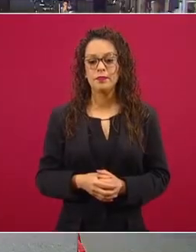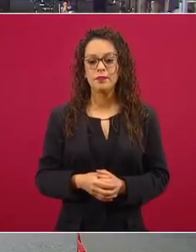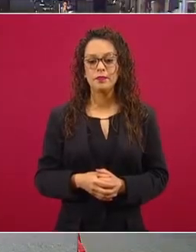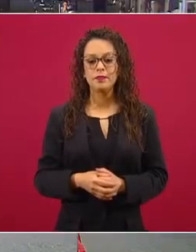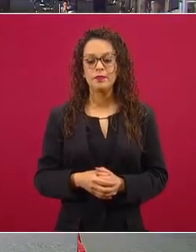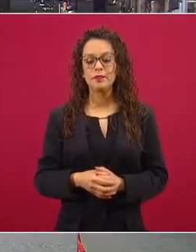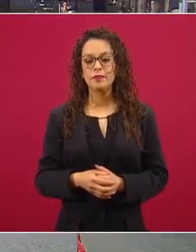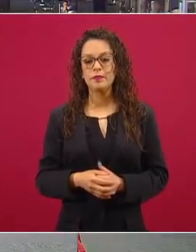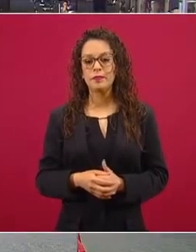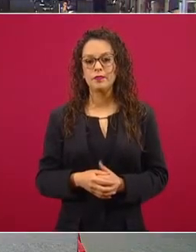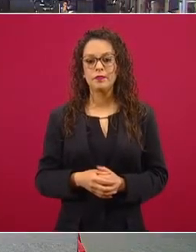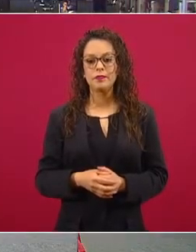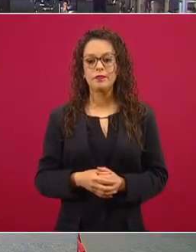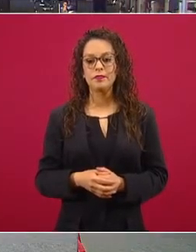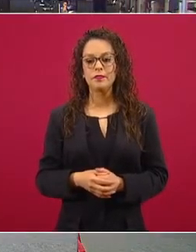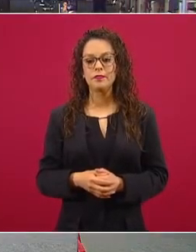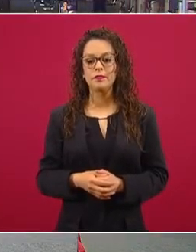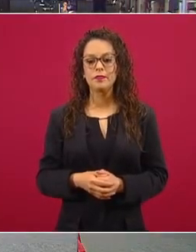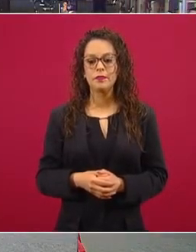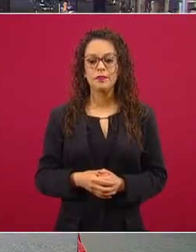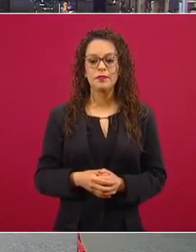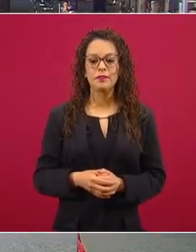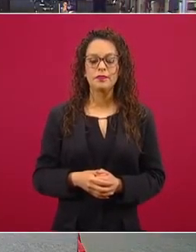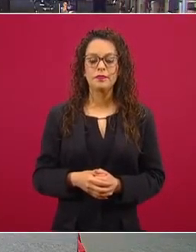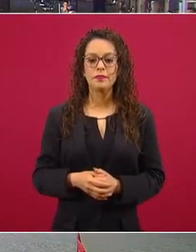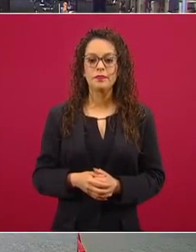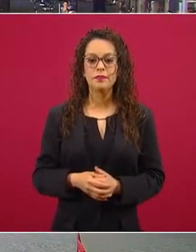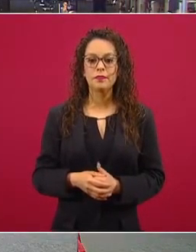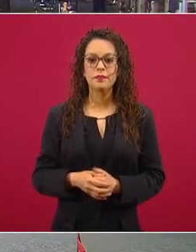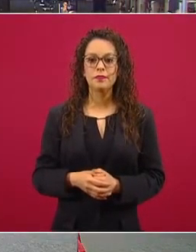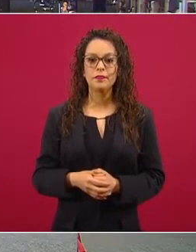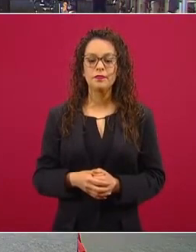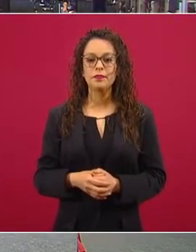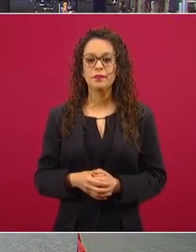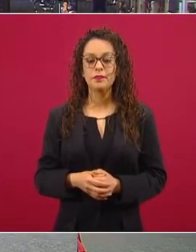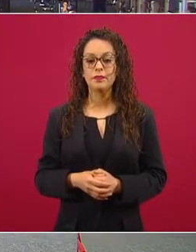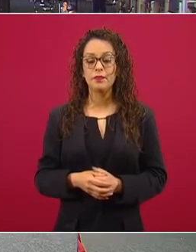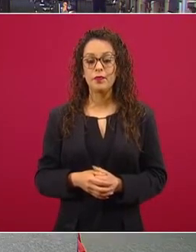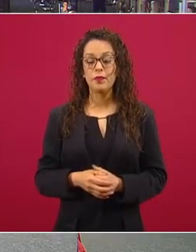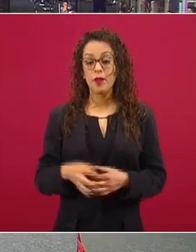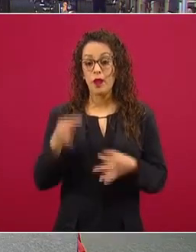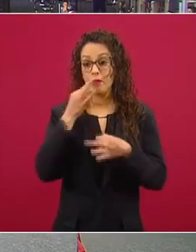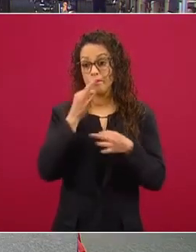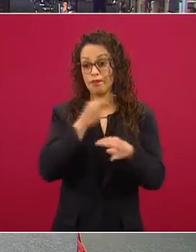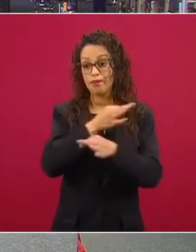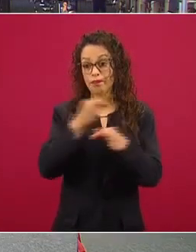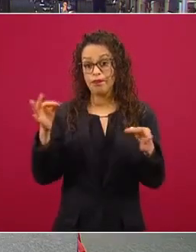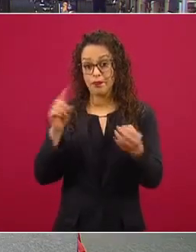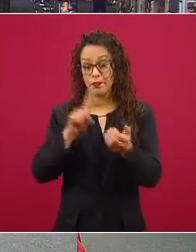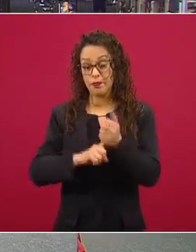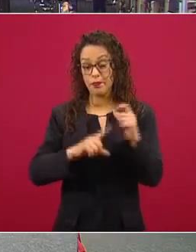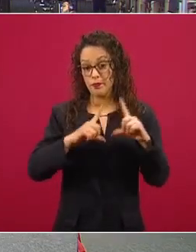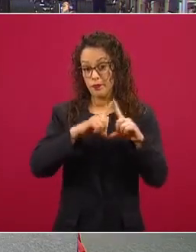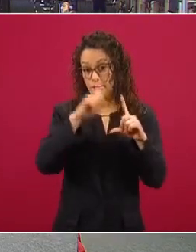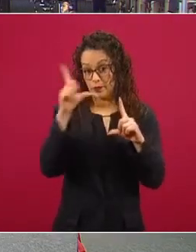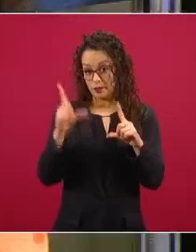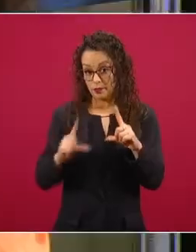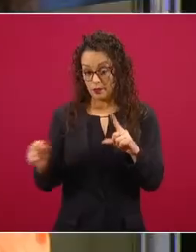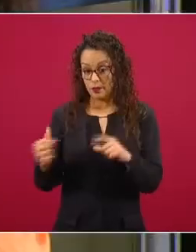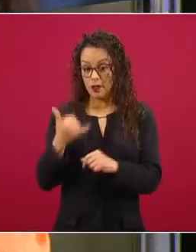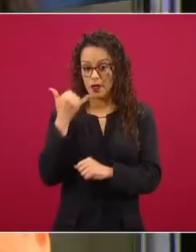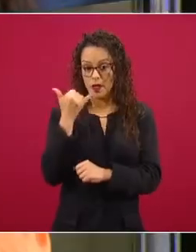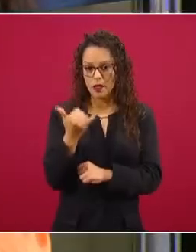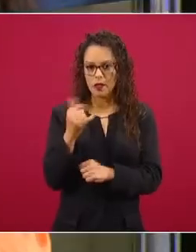preguntó también qué decían los medios nacionales. Y haciendo una cobertura